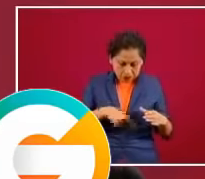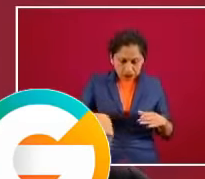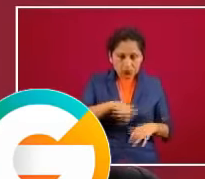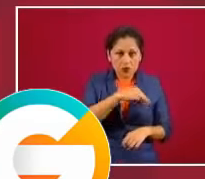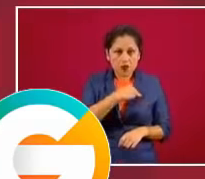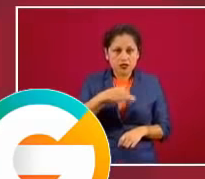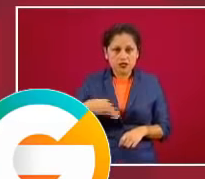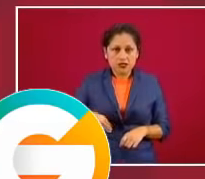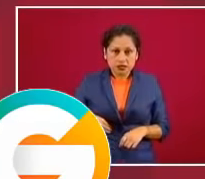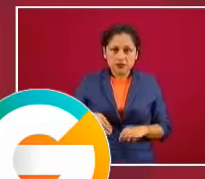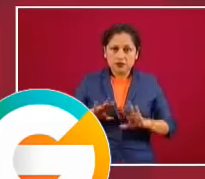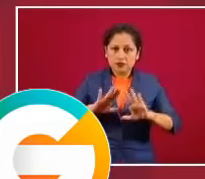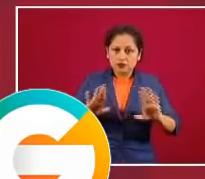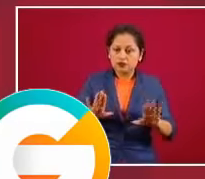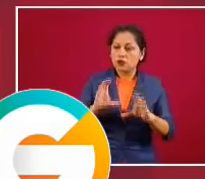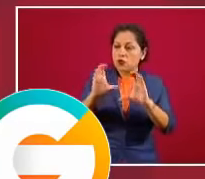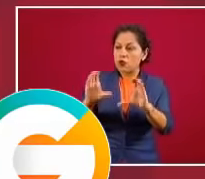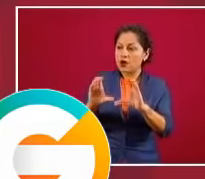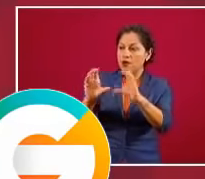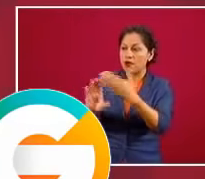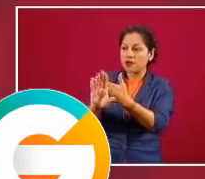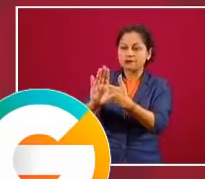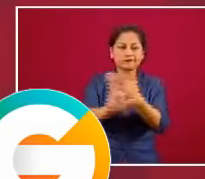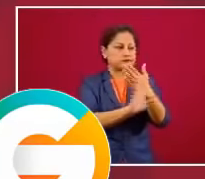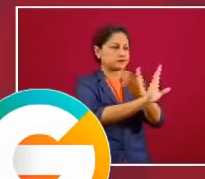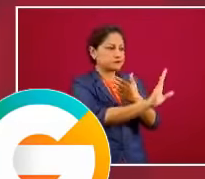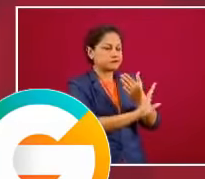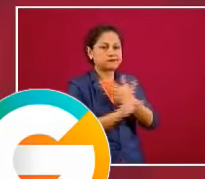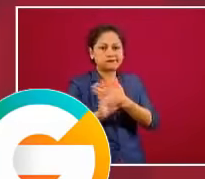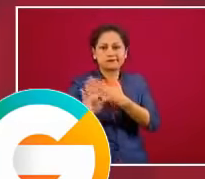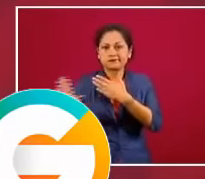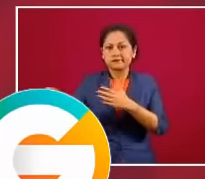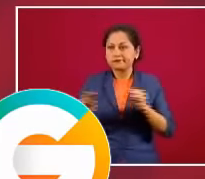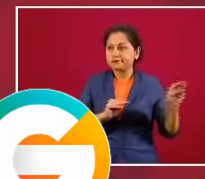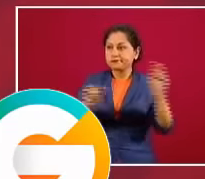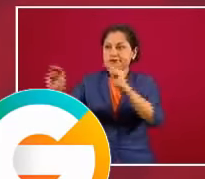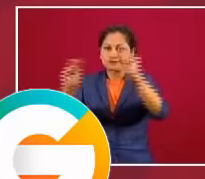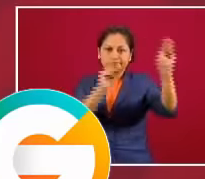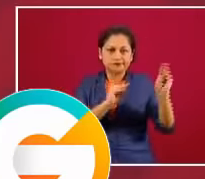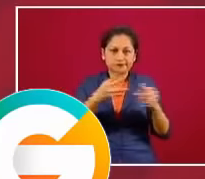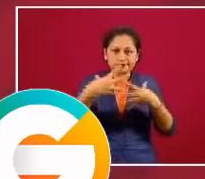y ayudar para que no haya contagios.